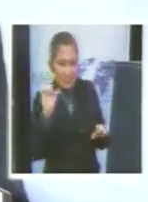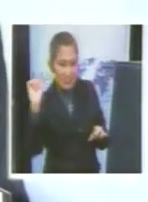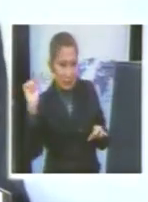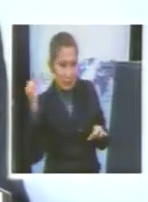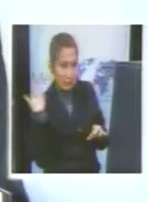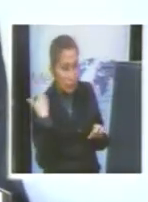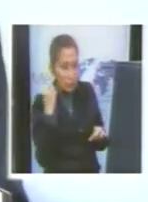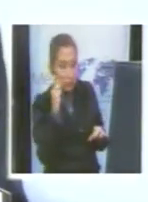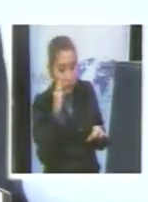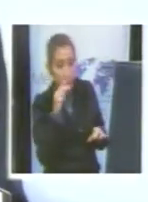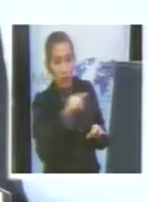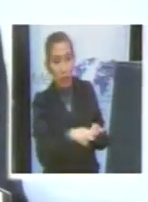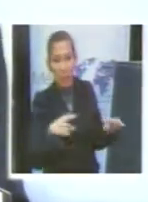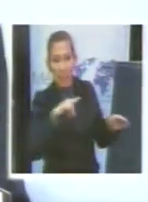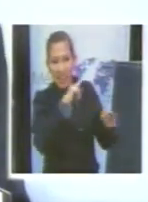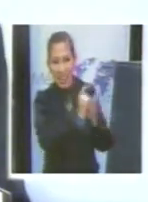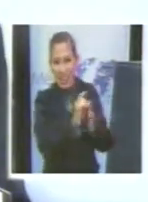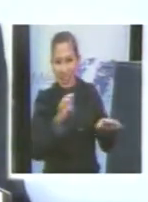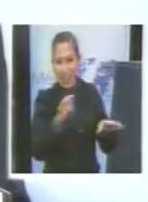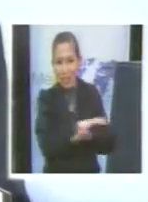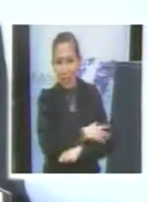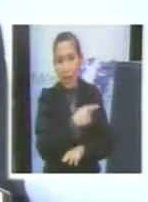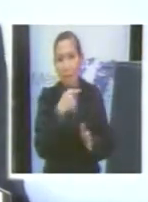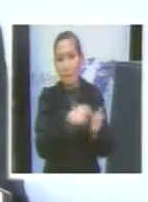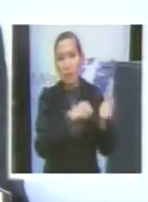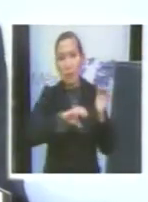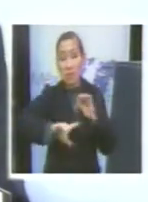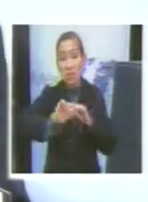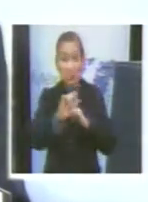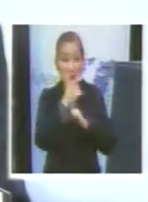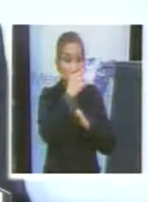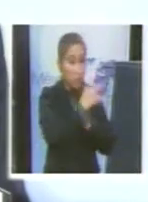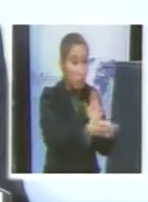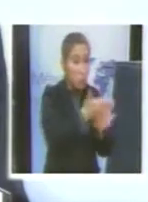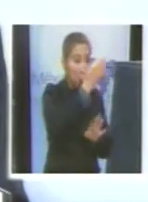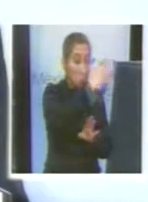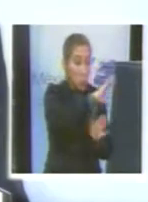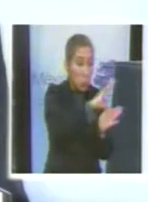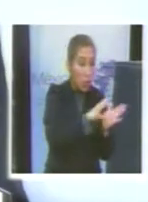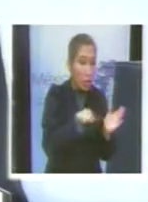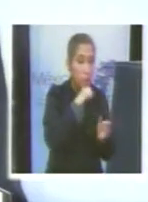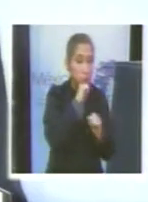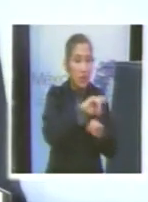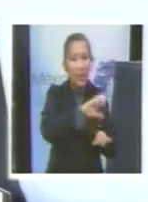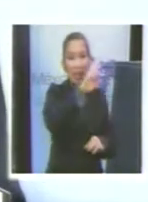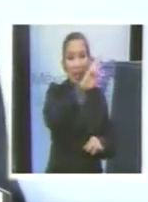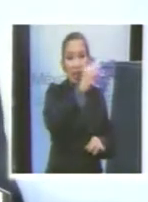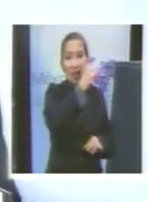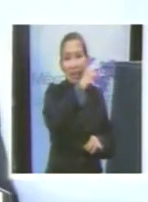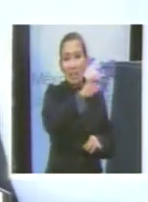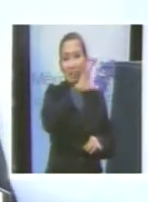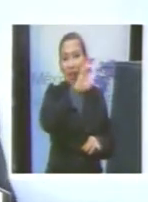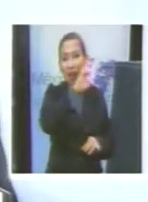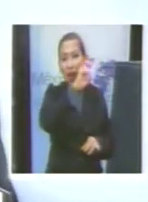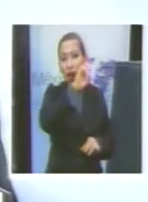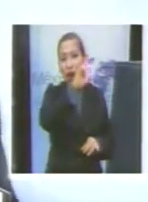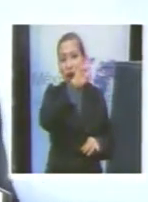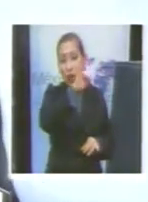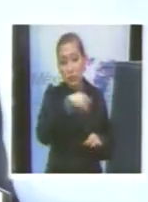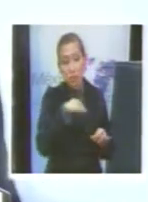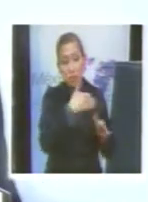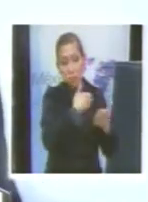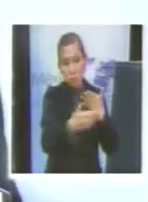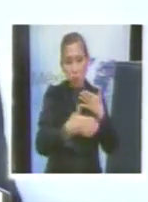recientemente, desde la reforma política de 1977, promovida por Reyes Heroles, que los modelos